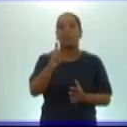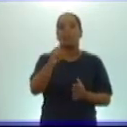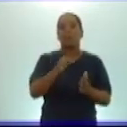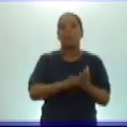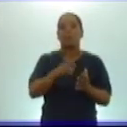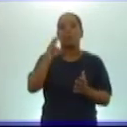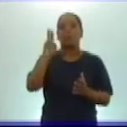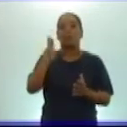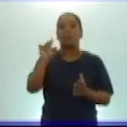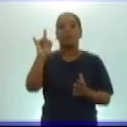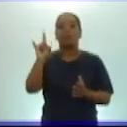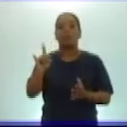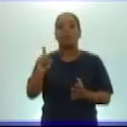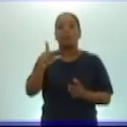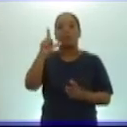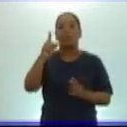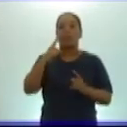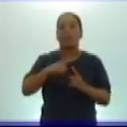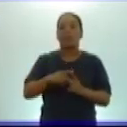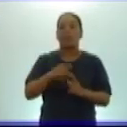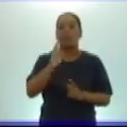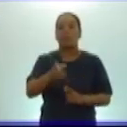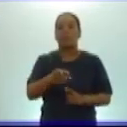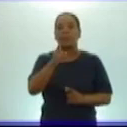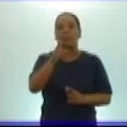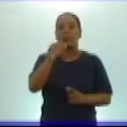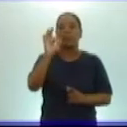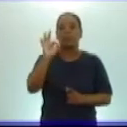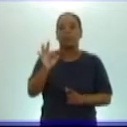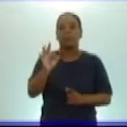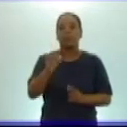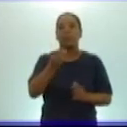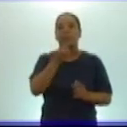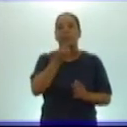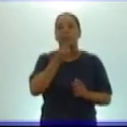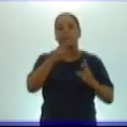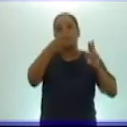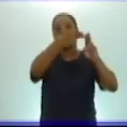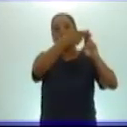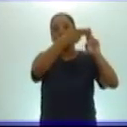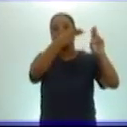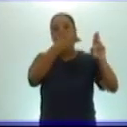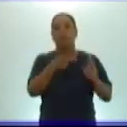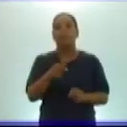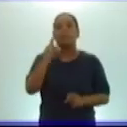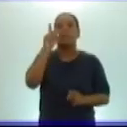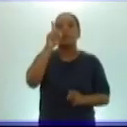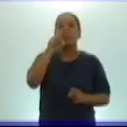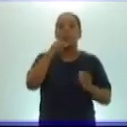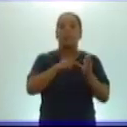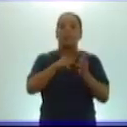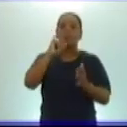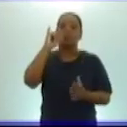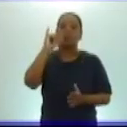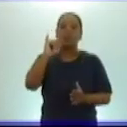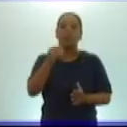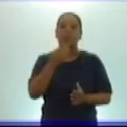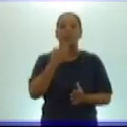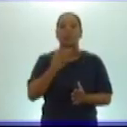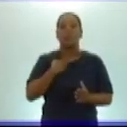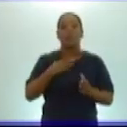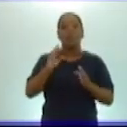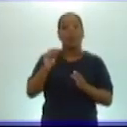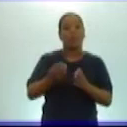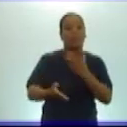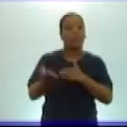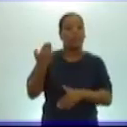página 18 y para eso pueden consultar el epígrafe 1.6 y por supuesto, como ya les dije anteriormente, van